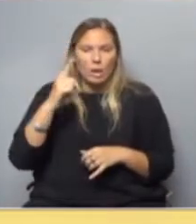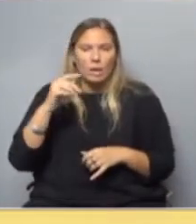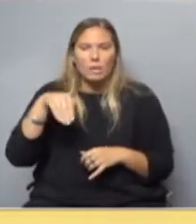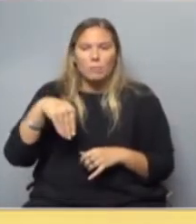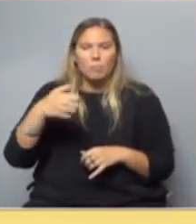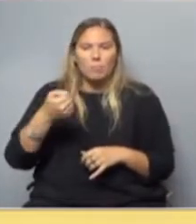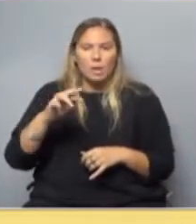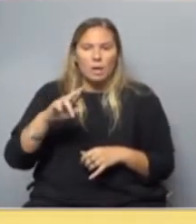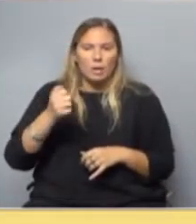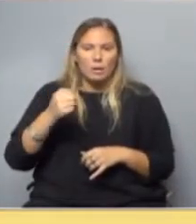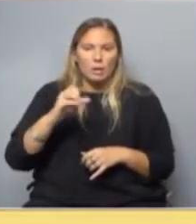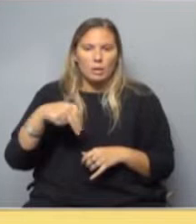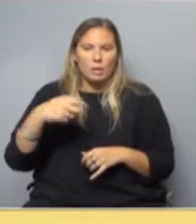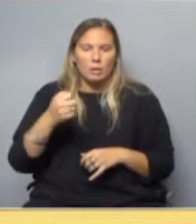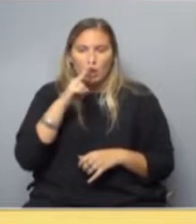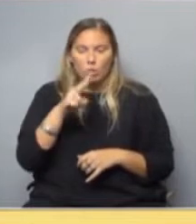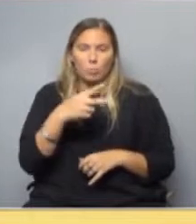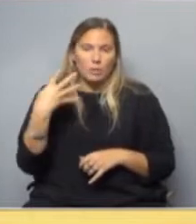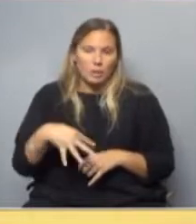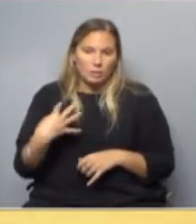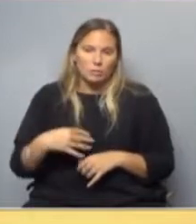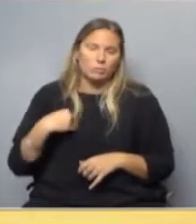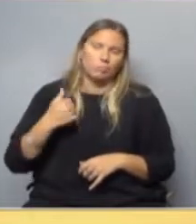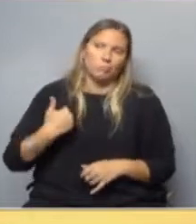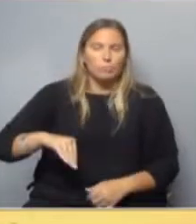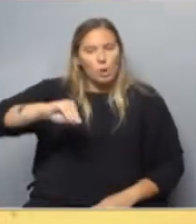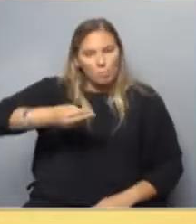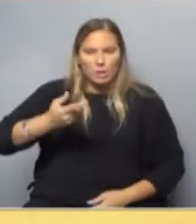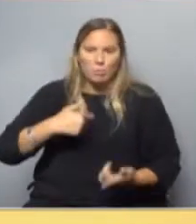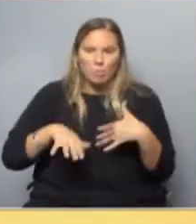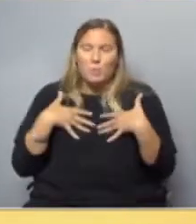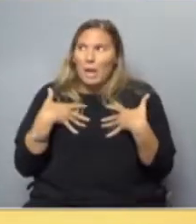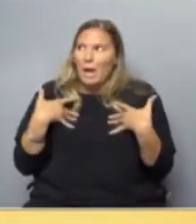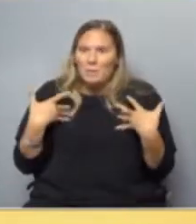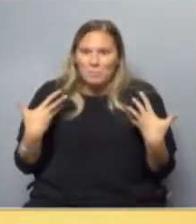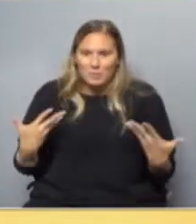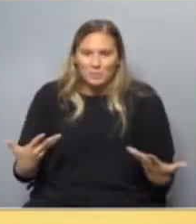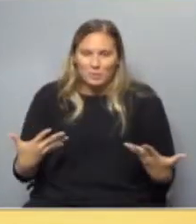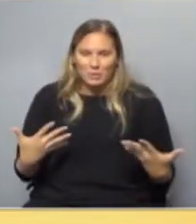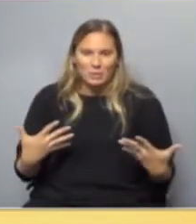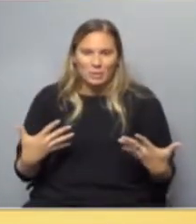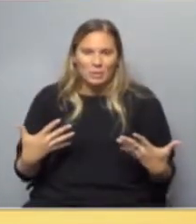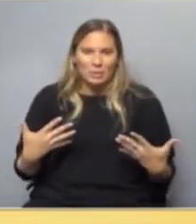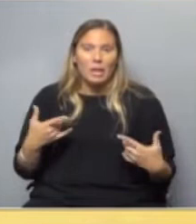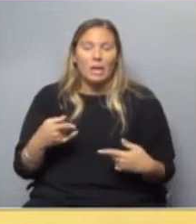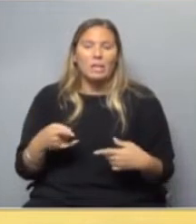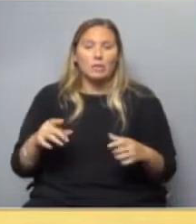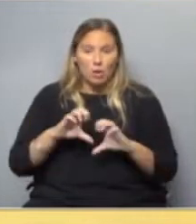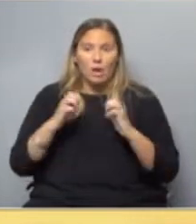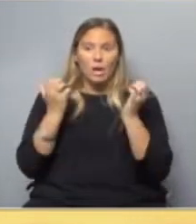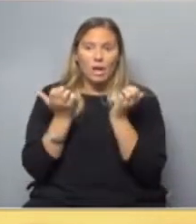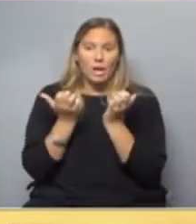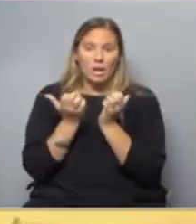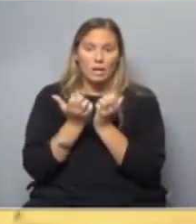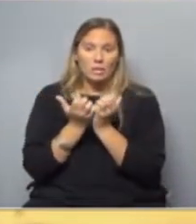Maracaná en el 2014, lamentablemente perdimos, pero sería una emoción muy grande porque inclusive en estos estadios le